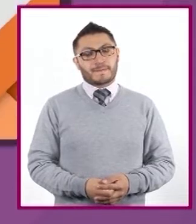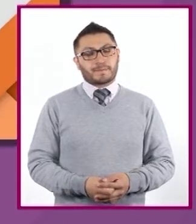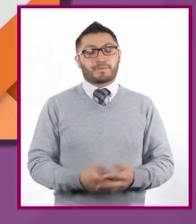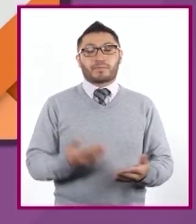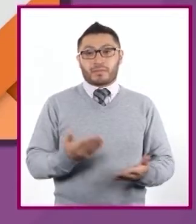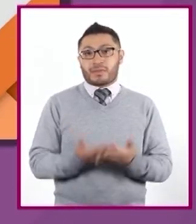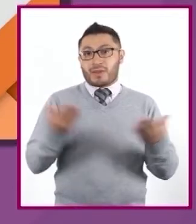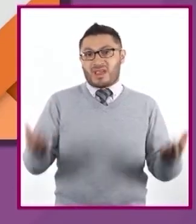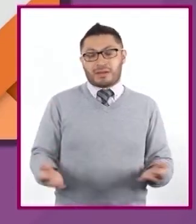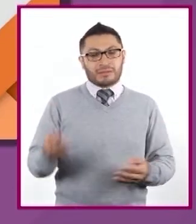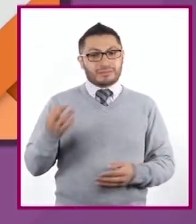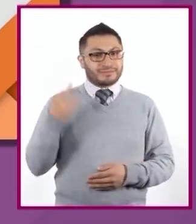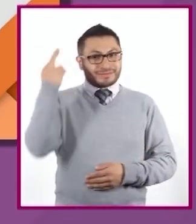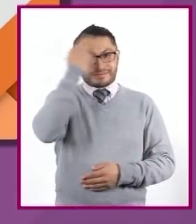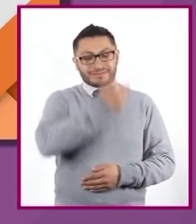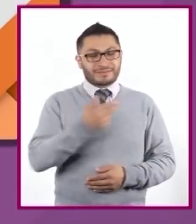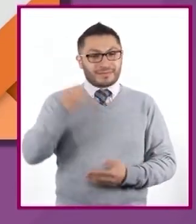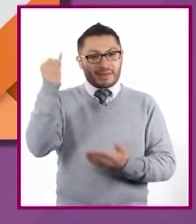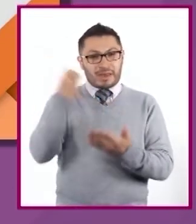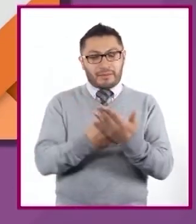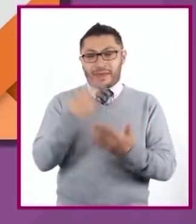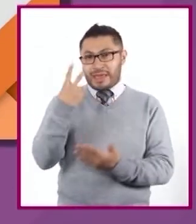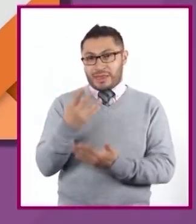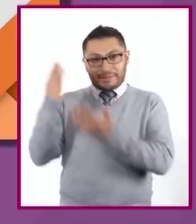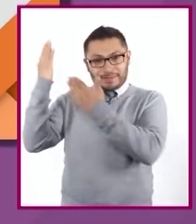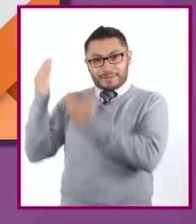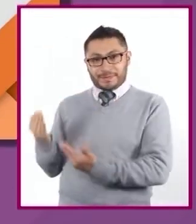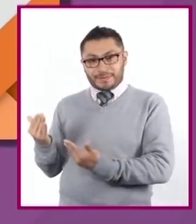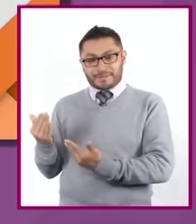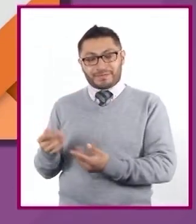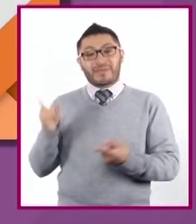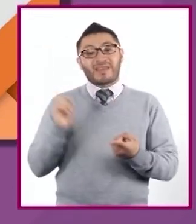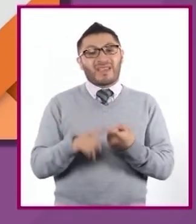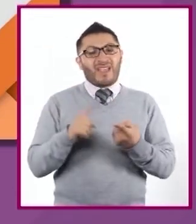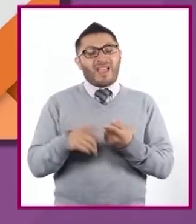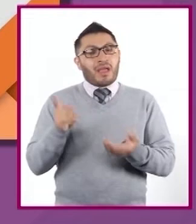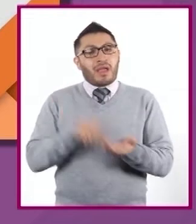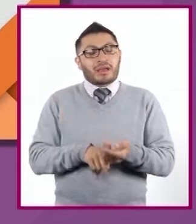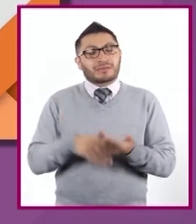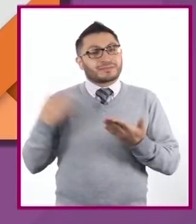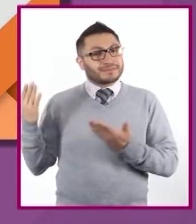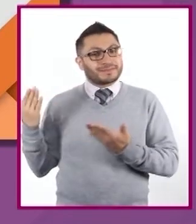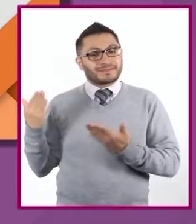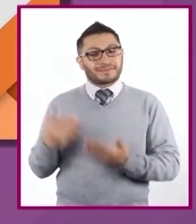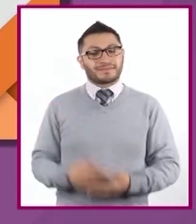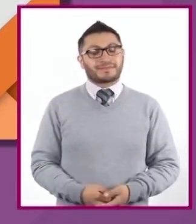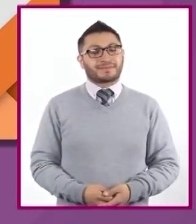Ahora, observen la imagen 2. ¿Quiénes están ahí?